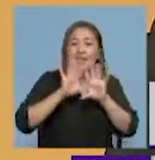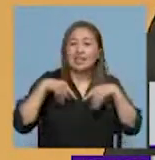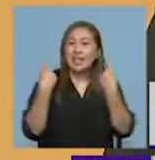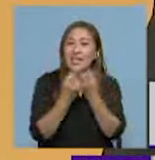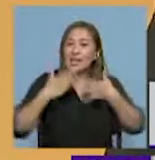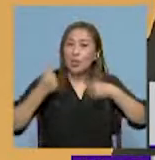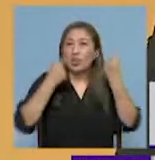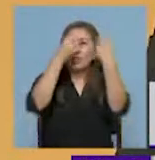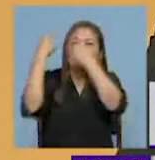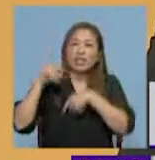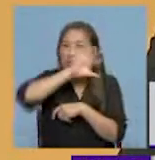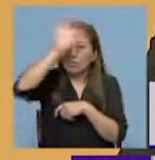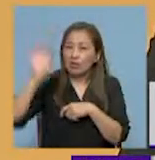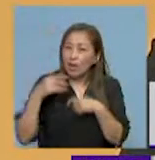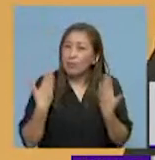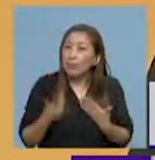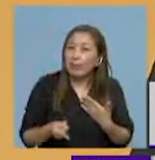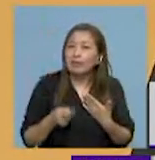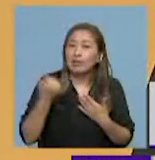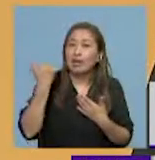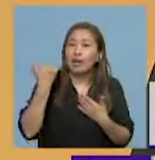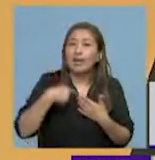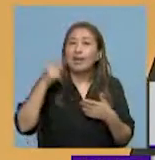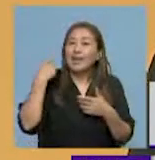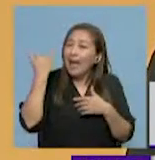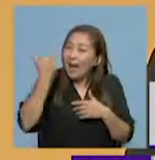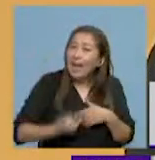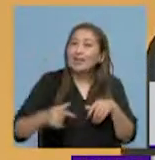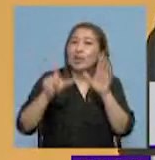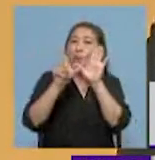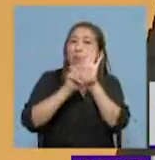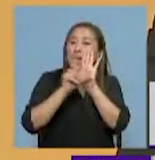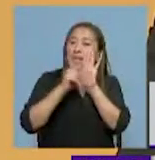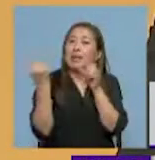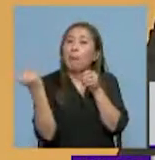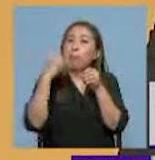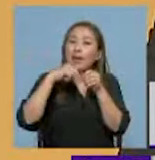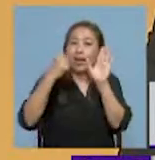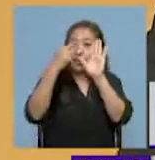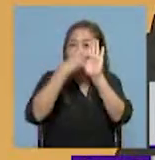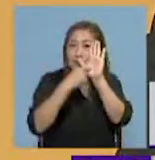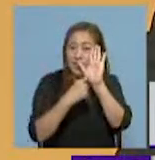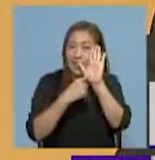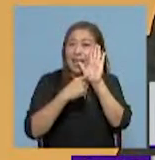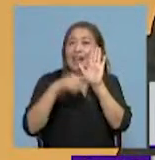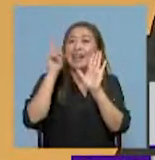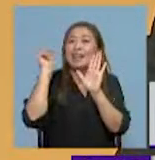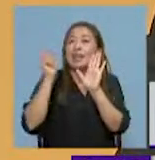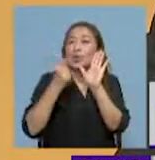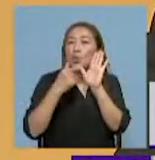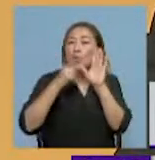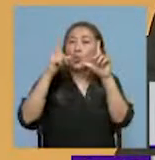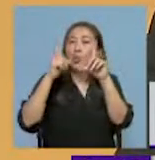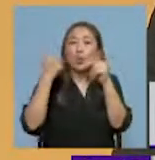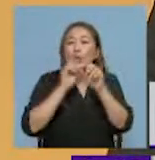por otro lado este más allá de ese protocolo el artículo ópera el código penal en el artículo no